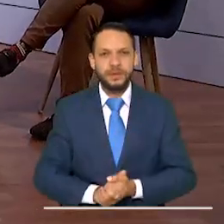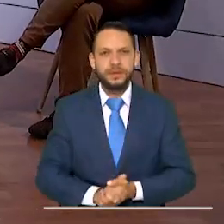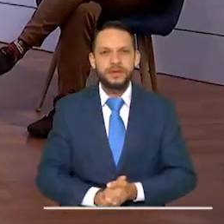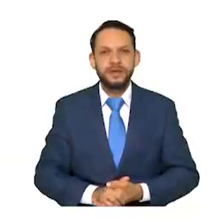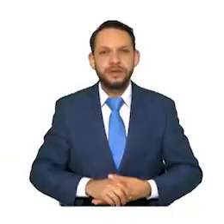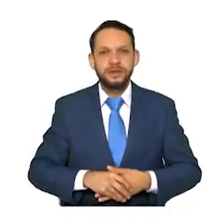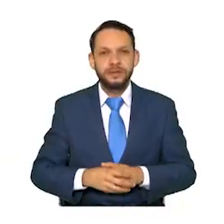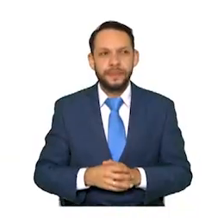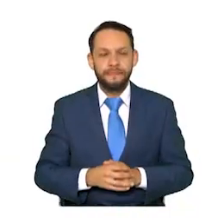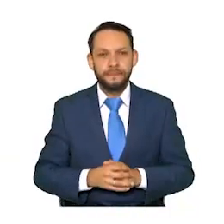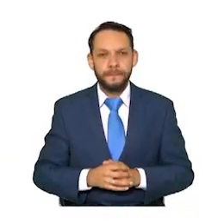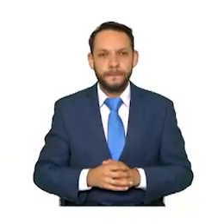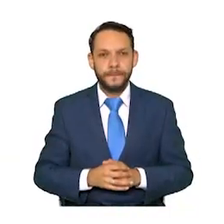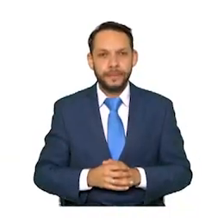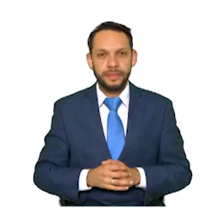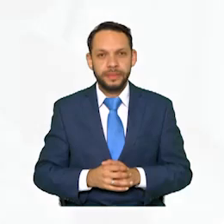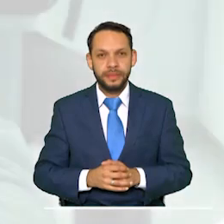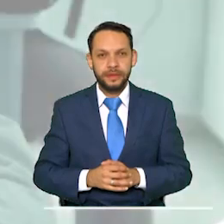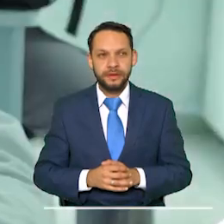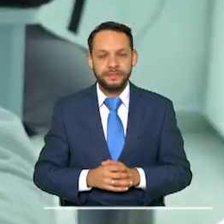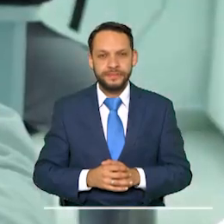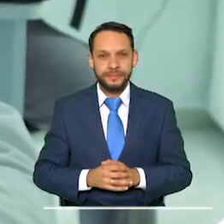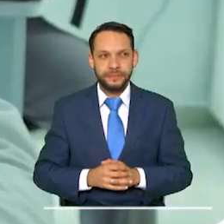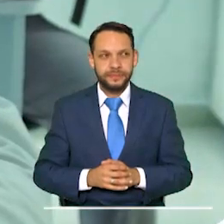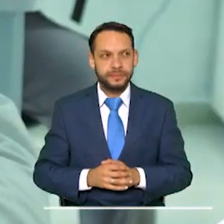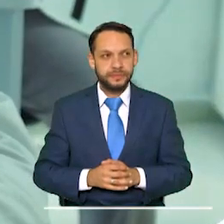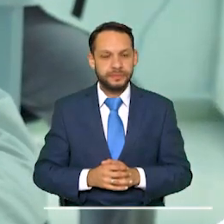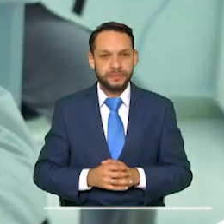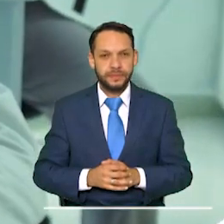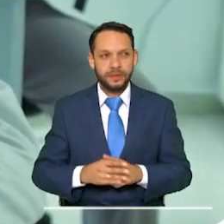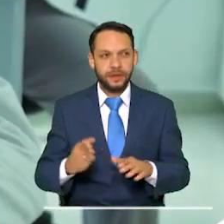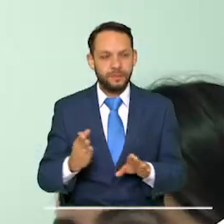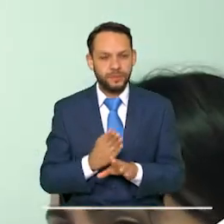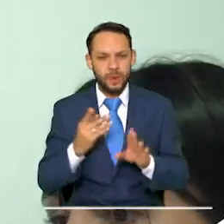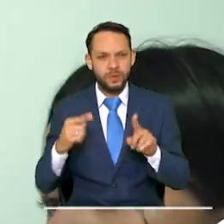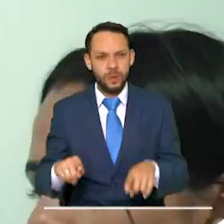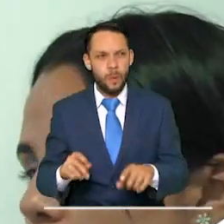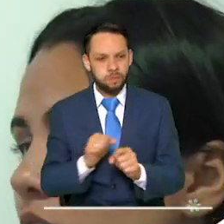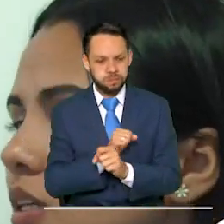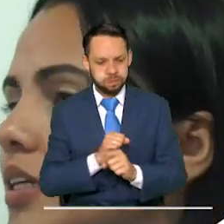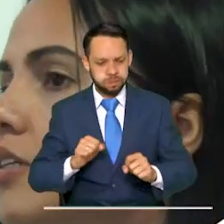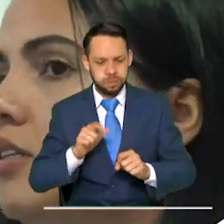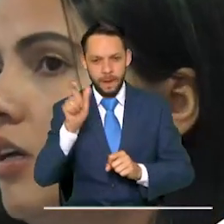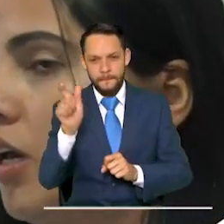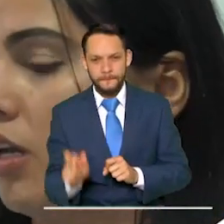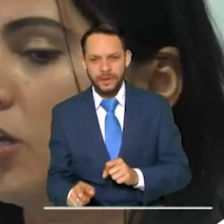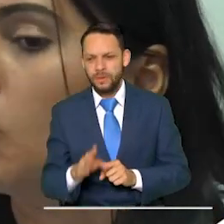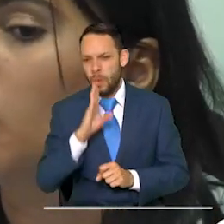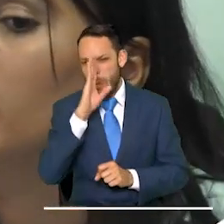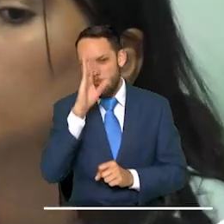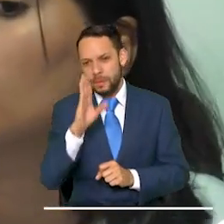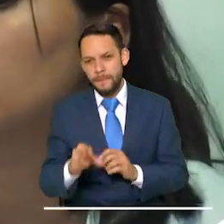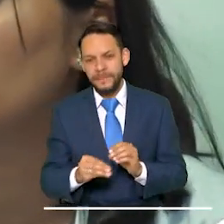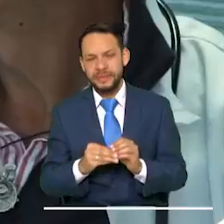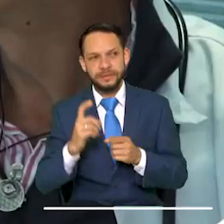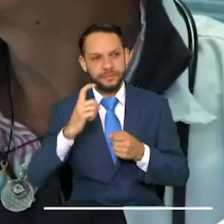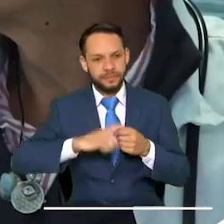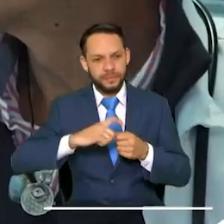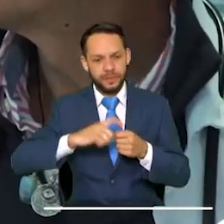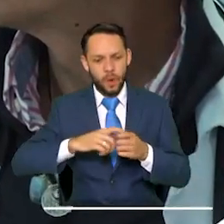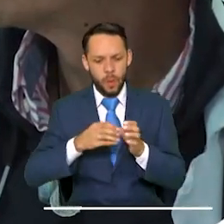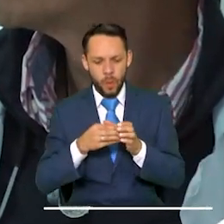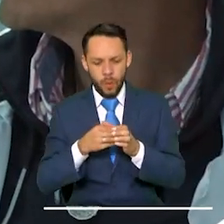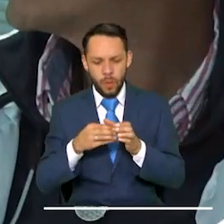Los problemas relacionados con la obesidad, la diabetes y la inflamación son cada vez más comunes. Por ello, el grupo